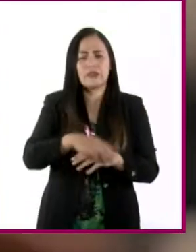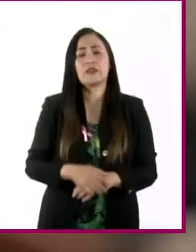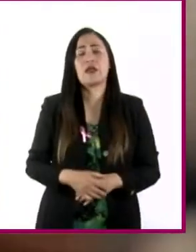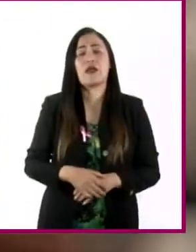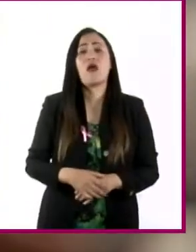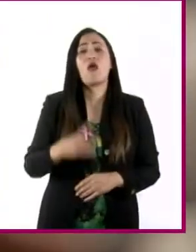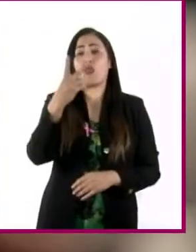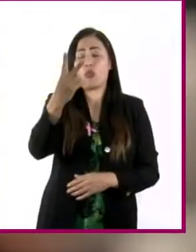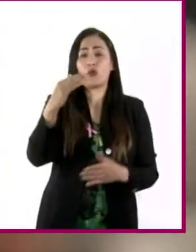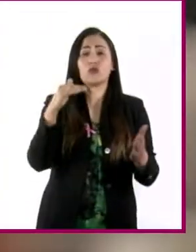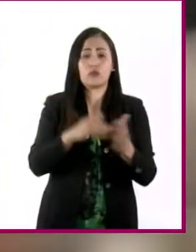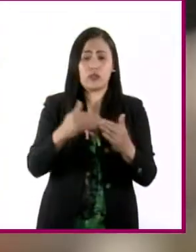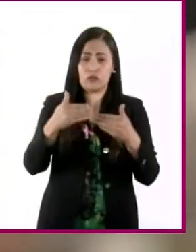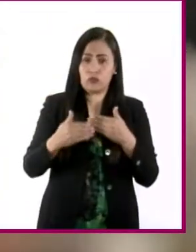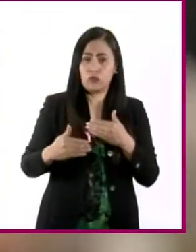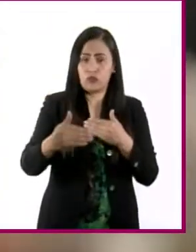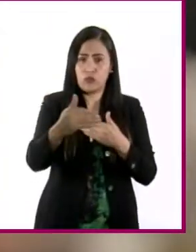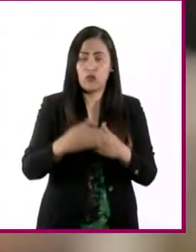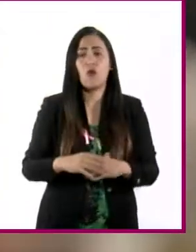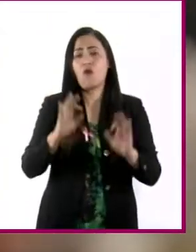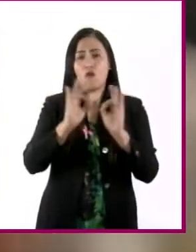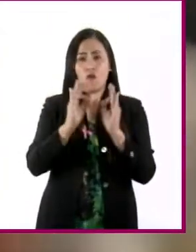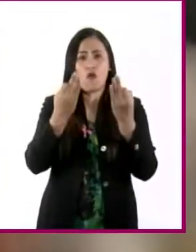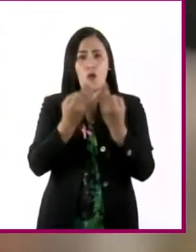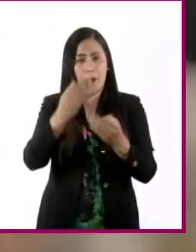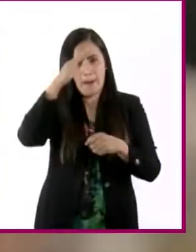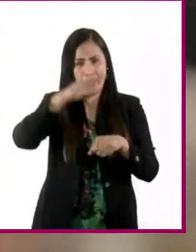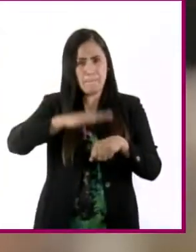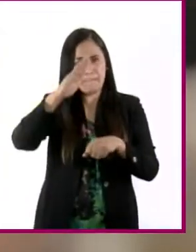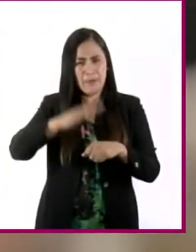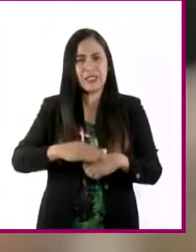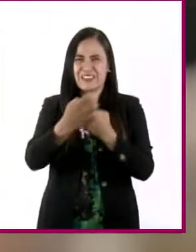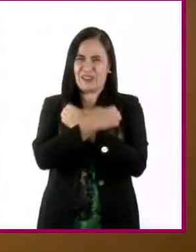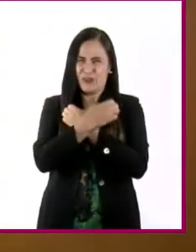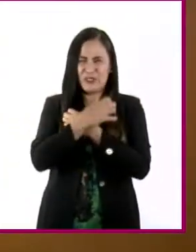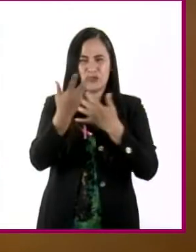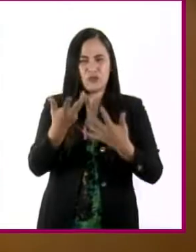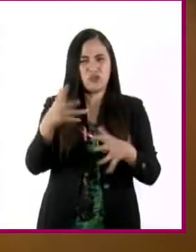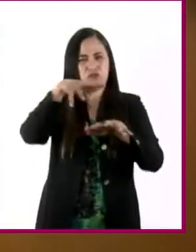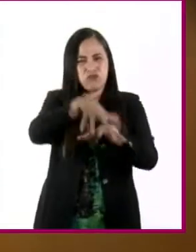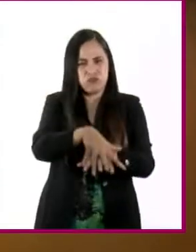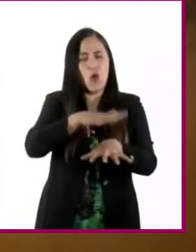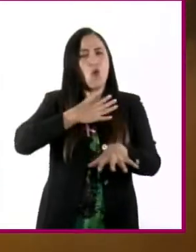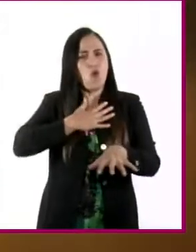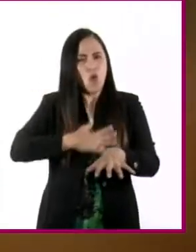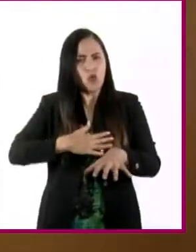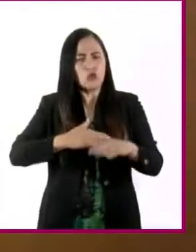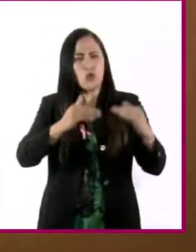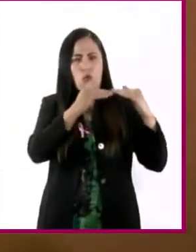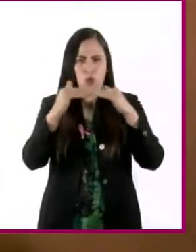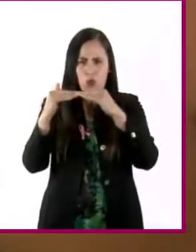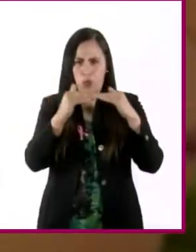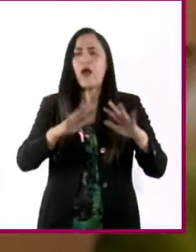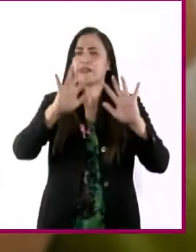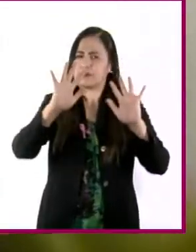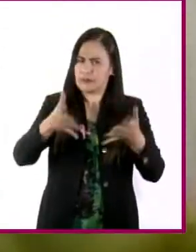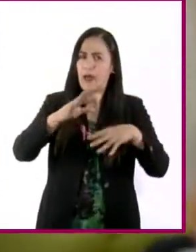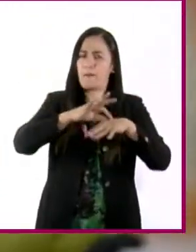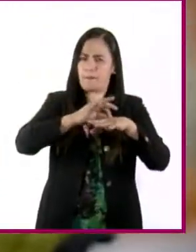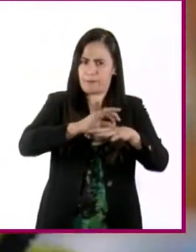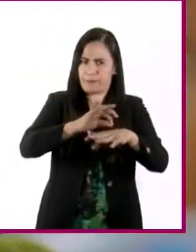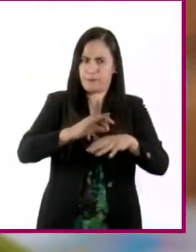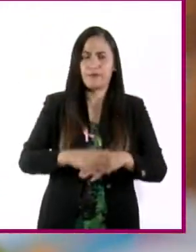en especial del tipo intelectual, es el uso de simuladores de realidad virtual y realidad aumentada. La realidad aumentada y la realidad virtual incorporan